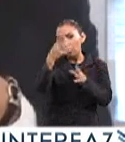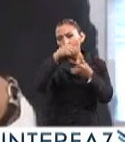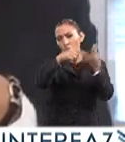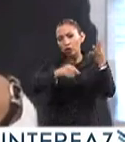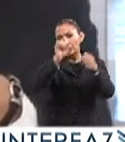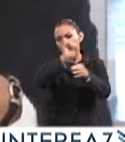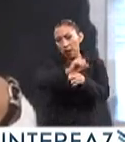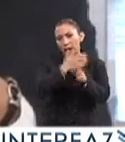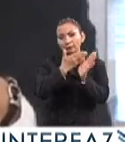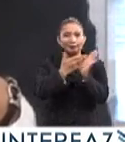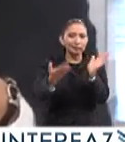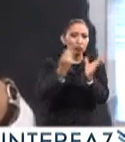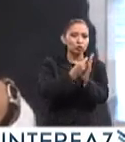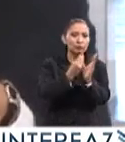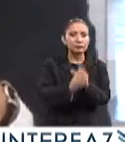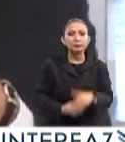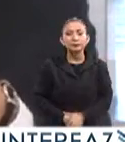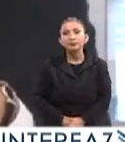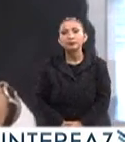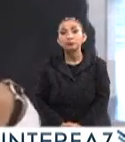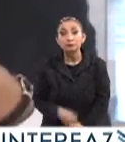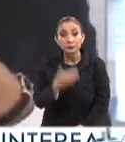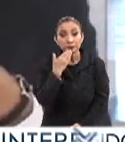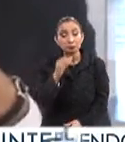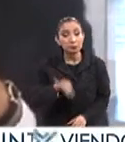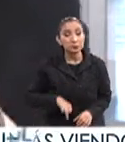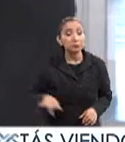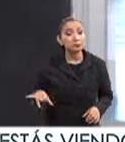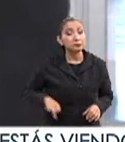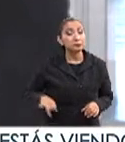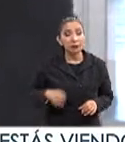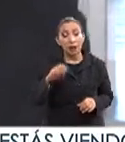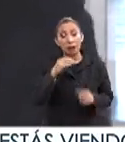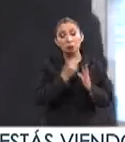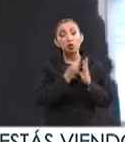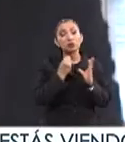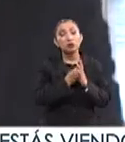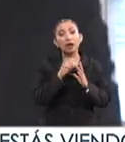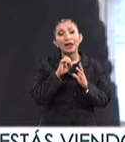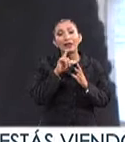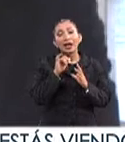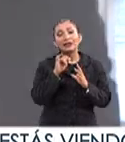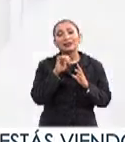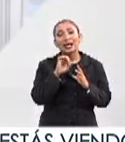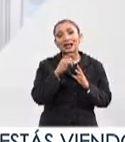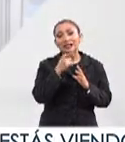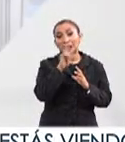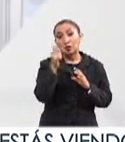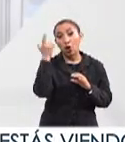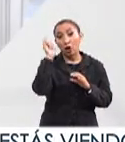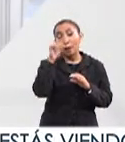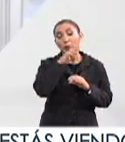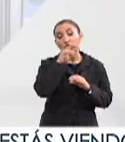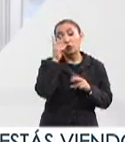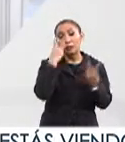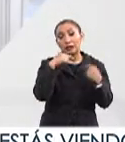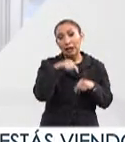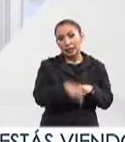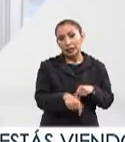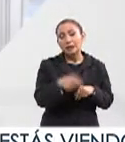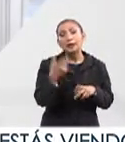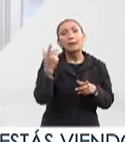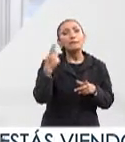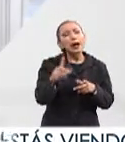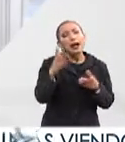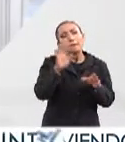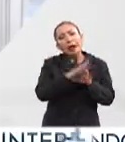4 semanas que dura el curso. Muy bien, pues muy interesante este MOOC. Edgar Sánchez Linares, ojalá pronto te tengamos en el estudio para